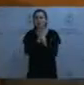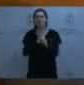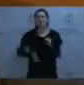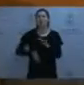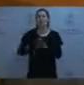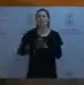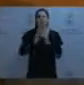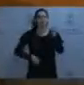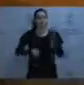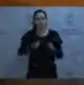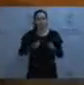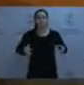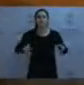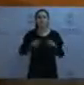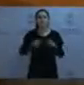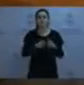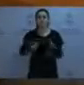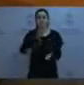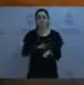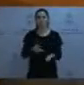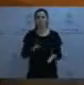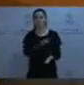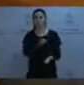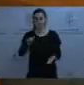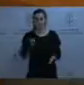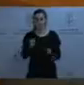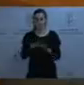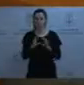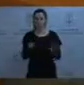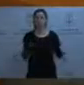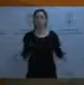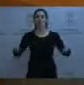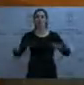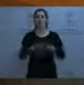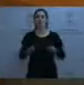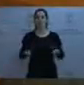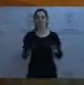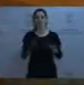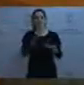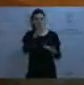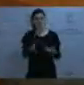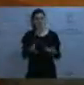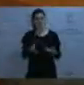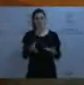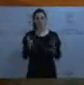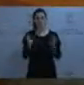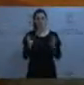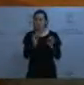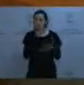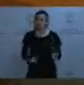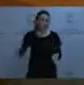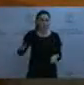los directivos de los centros privados concertados y privados y con los centros públicos,